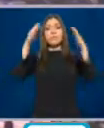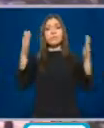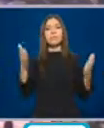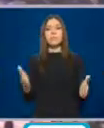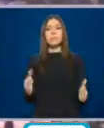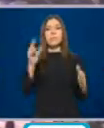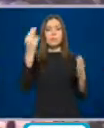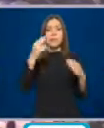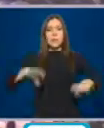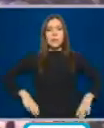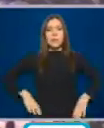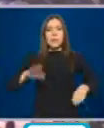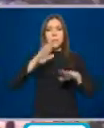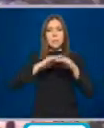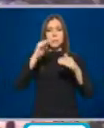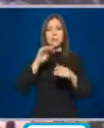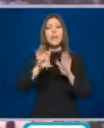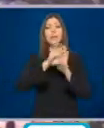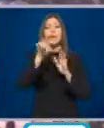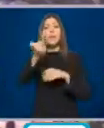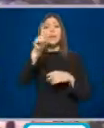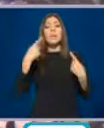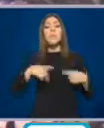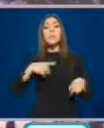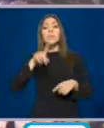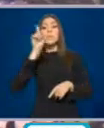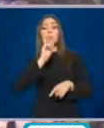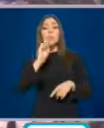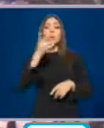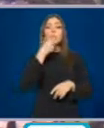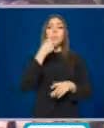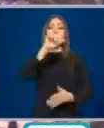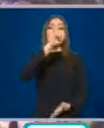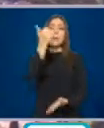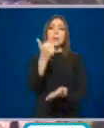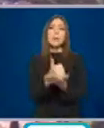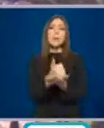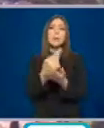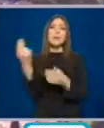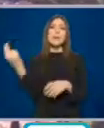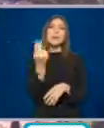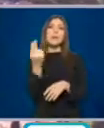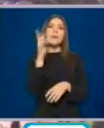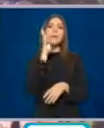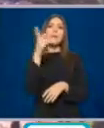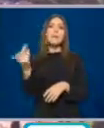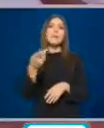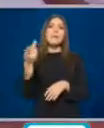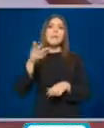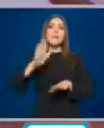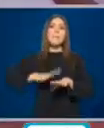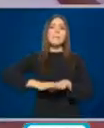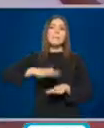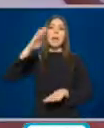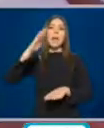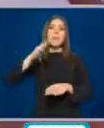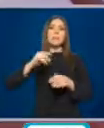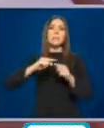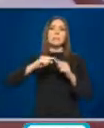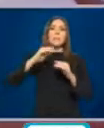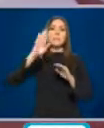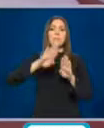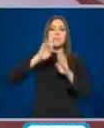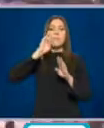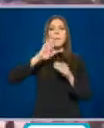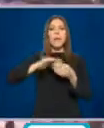opuesto. Si soy una mujer o un hombre chaparrito, necesito hacer extensión en las piernas, entonces necesito unos shorts mucho más cortitos, ¿no?